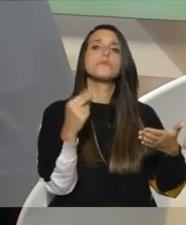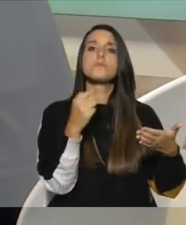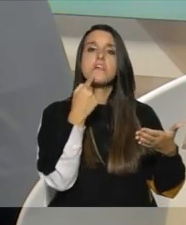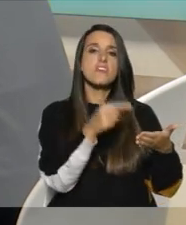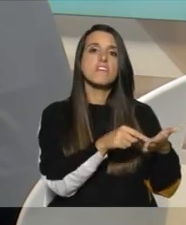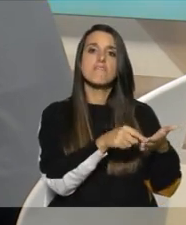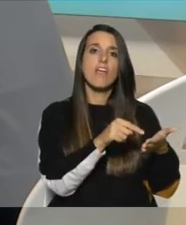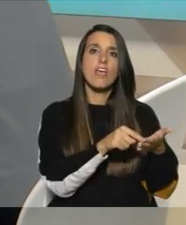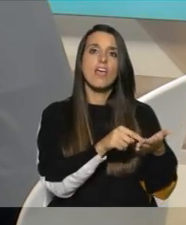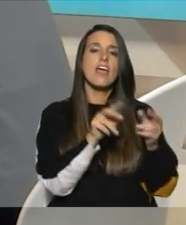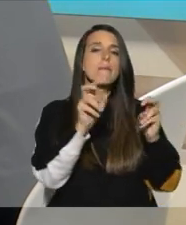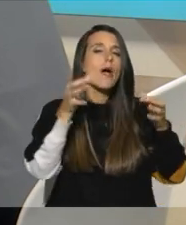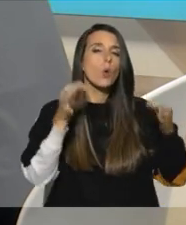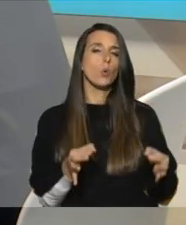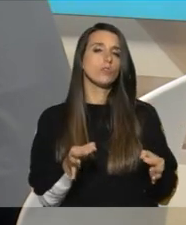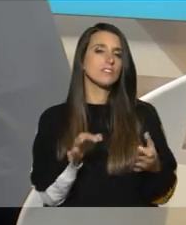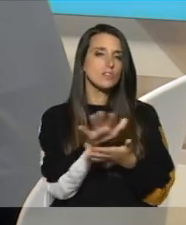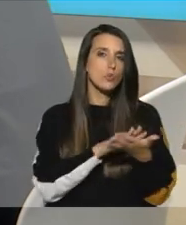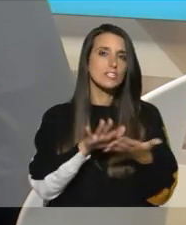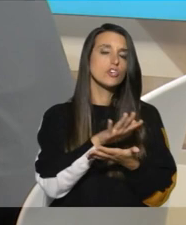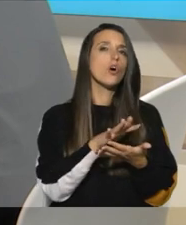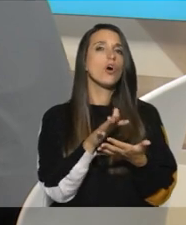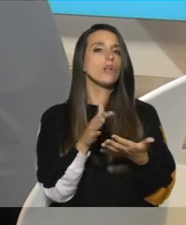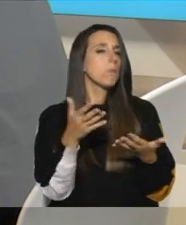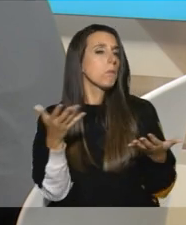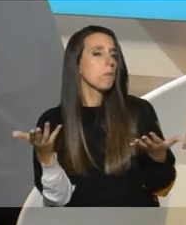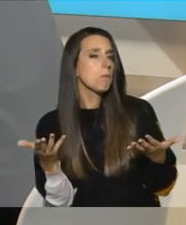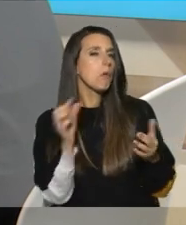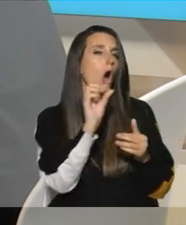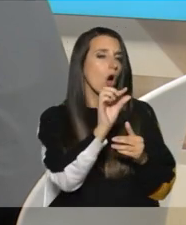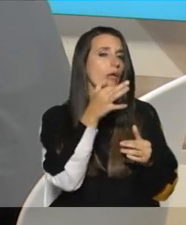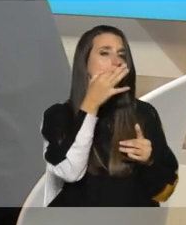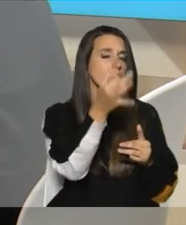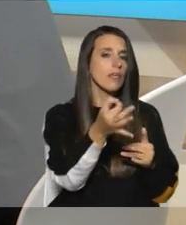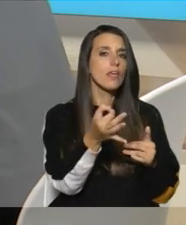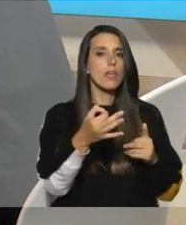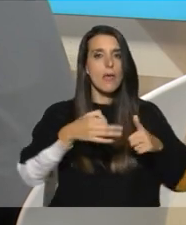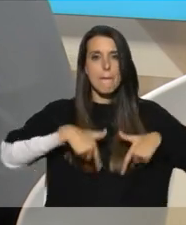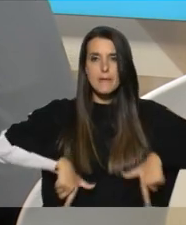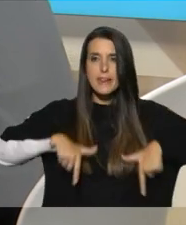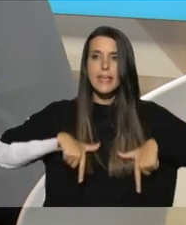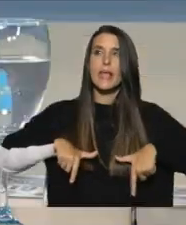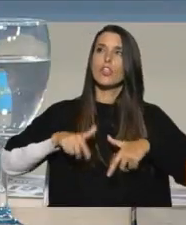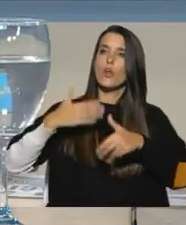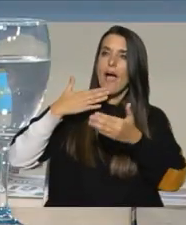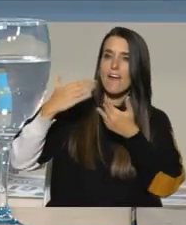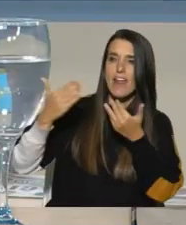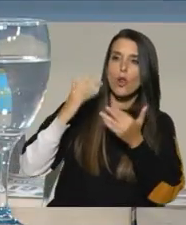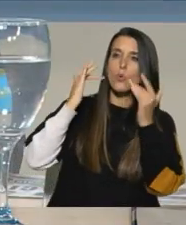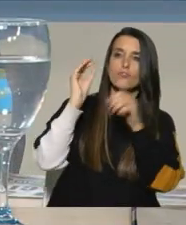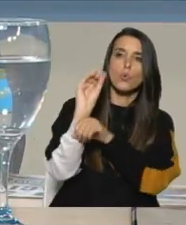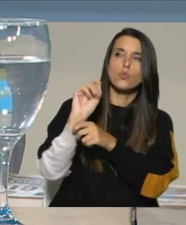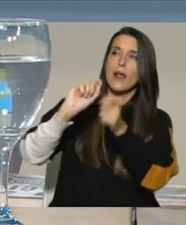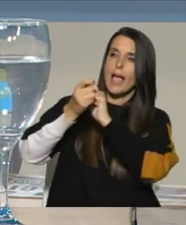de exactamente lo que pasó, que eran parciales en la mirada. ¿Hablaron de eso con el ministro? ¿Se va a tratar de cambiar los libros? ¿En qué quedó